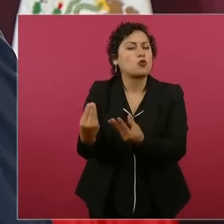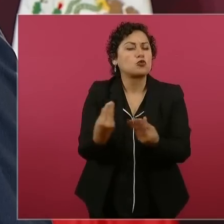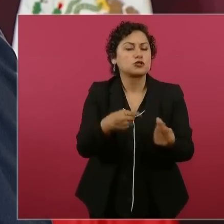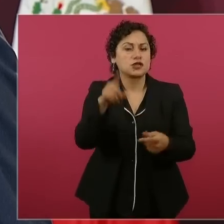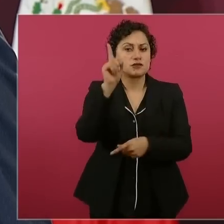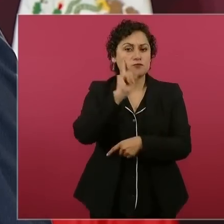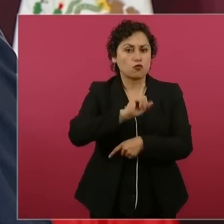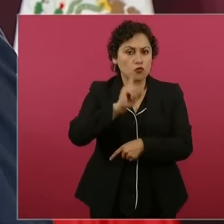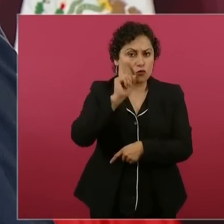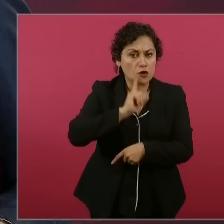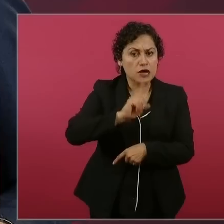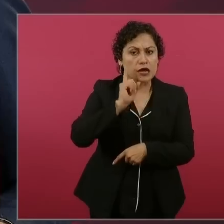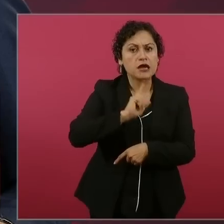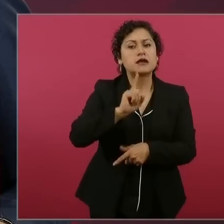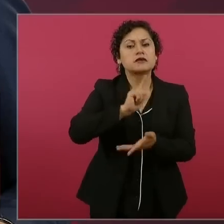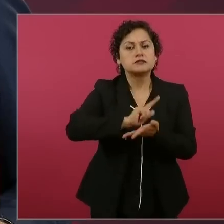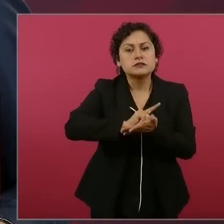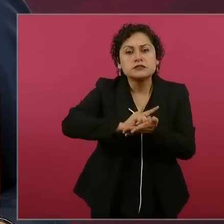curanderas tradicionales,